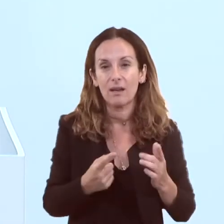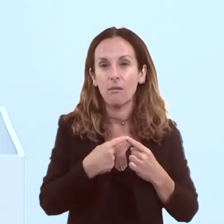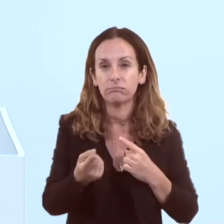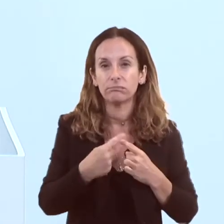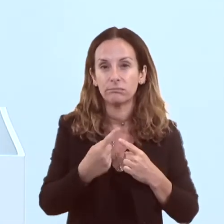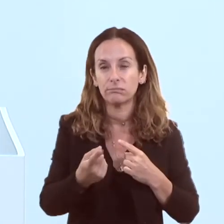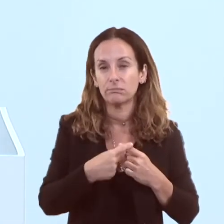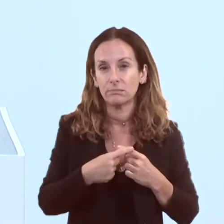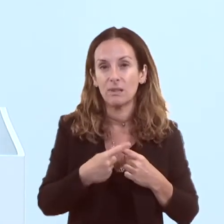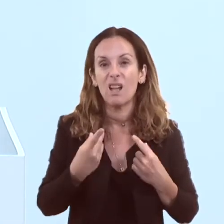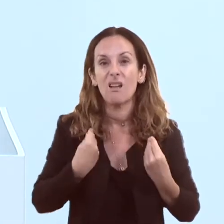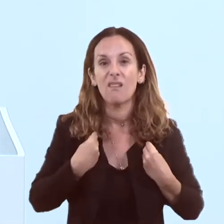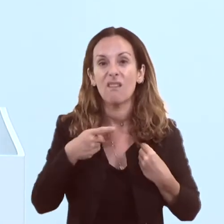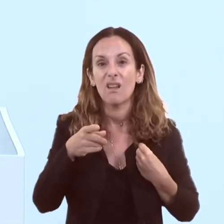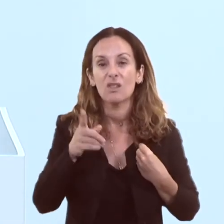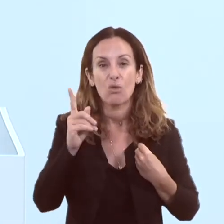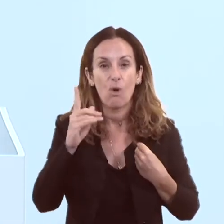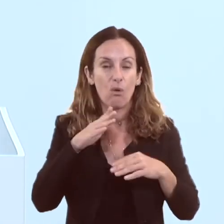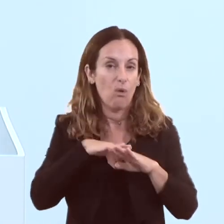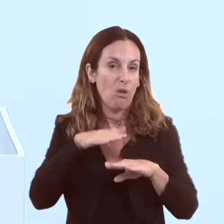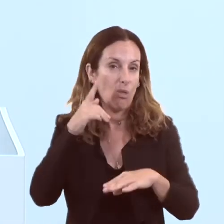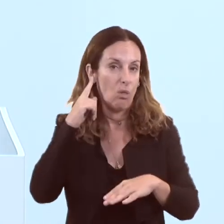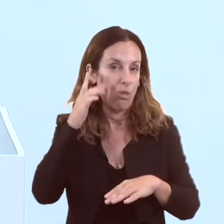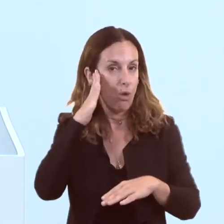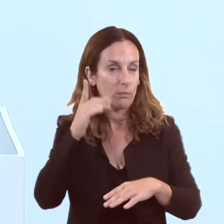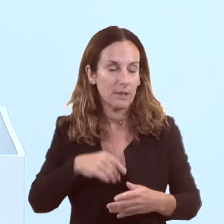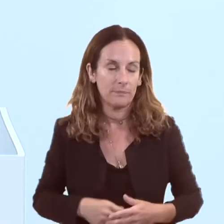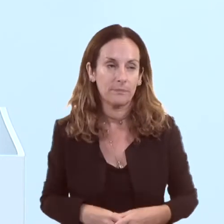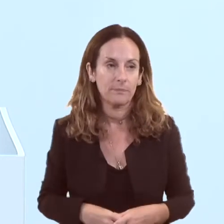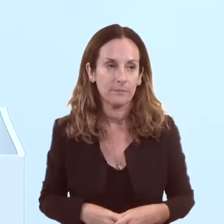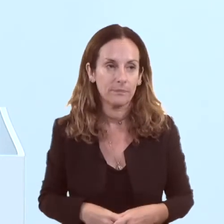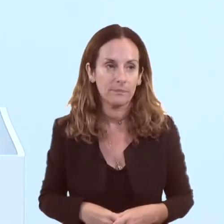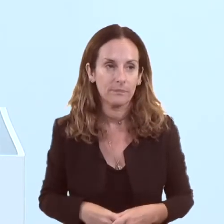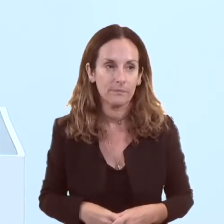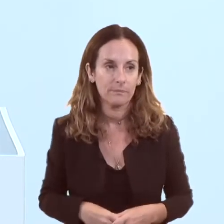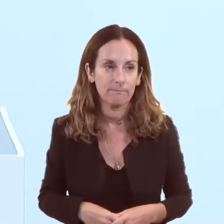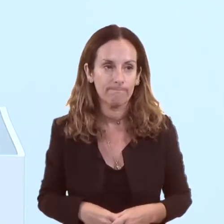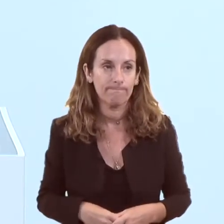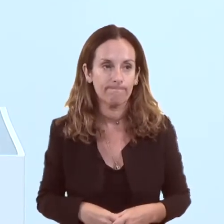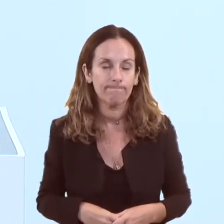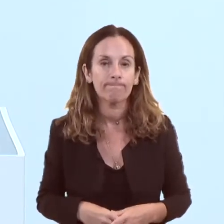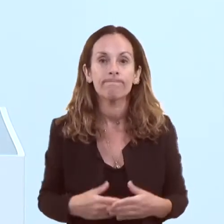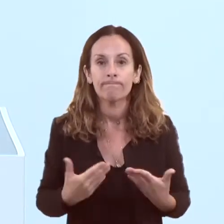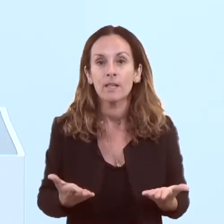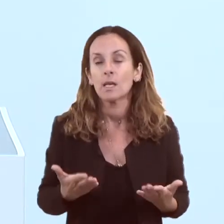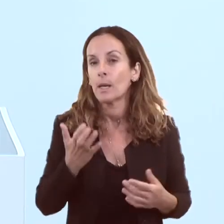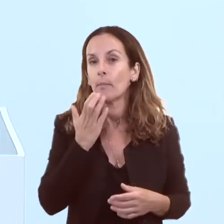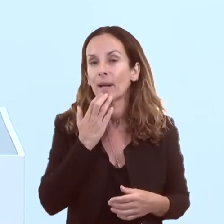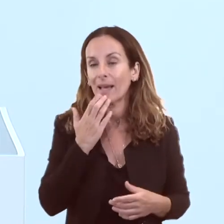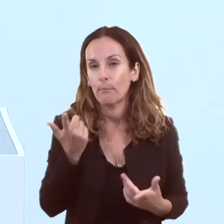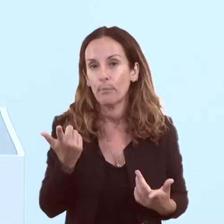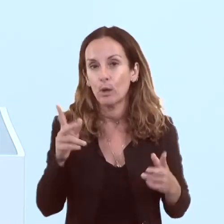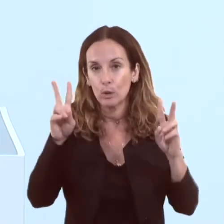tal quizás sea un problema menor Comparado con otras cosas que a mí me parece que importan más que por ejemplo